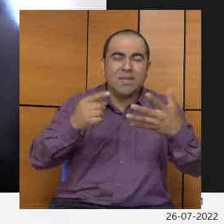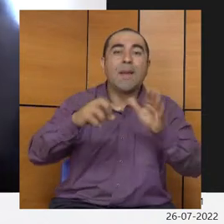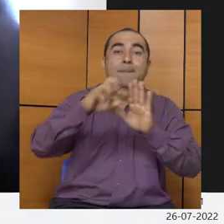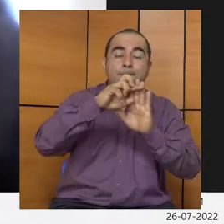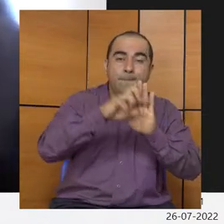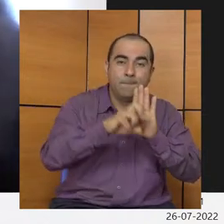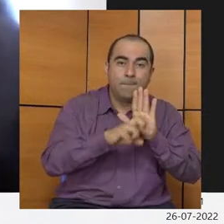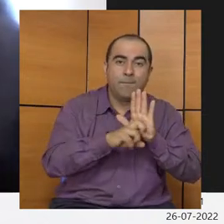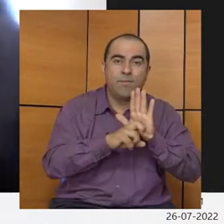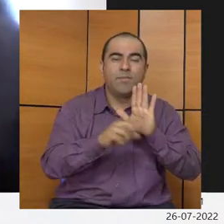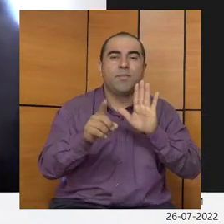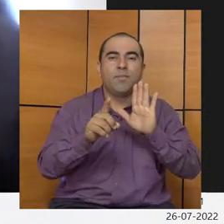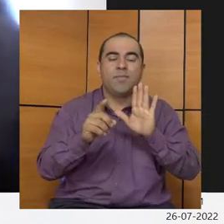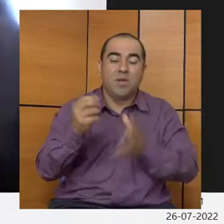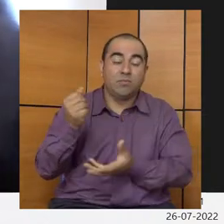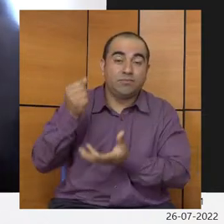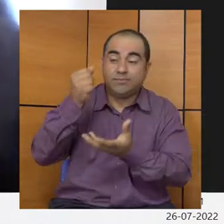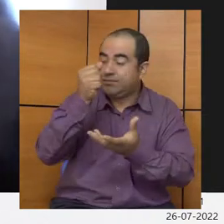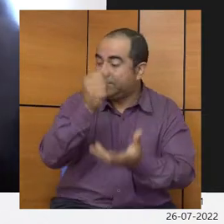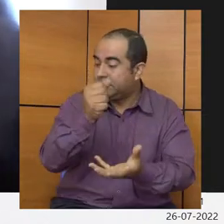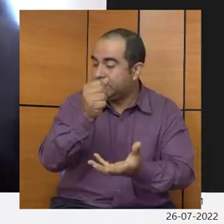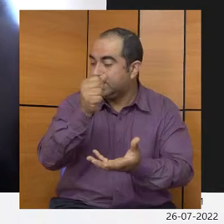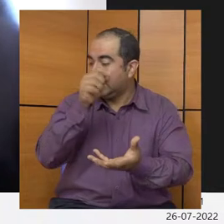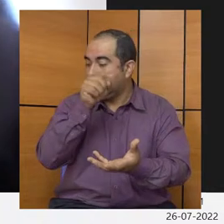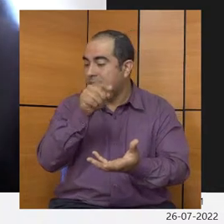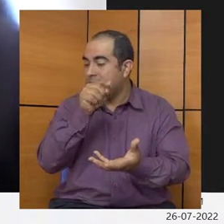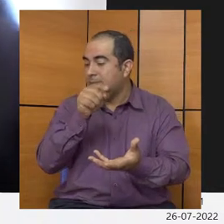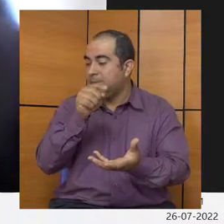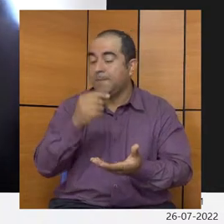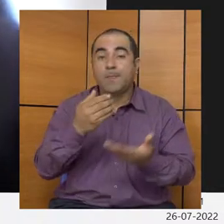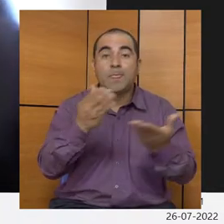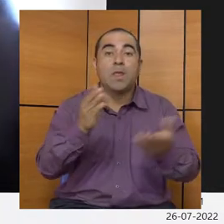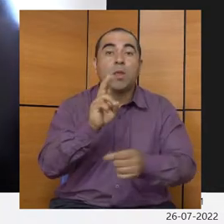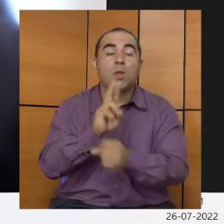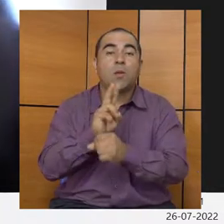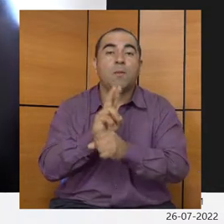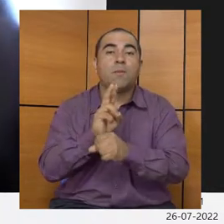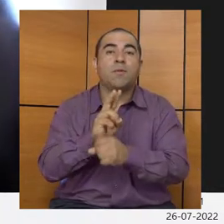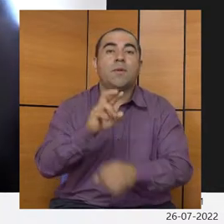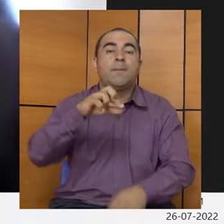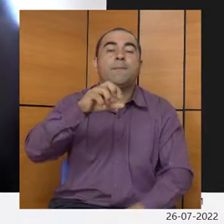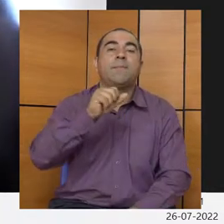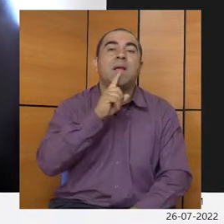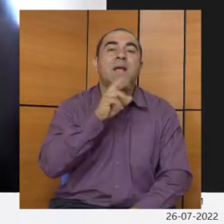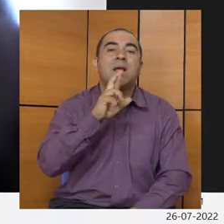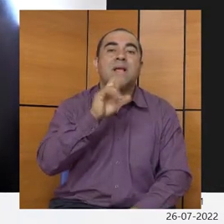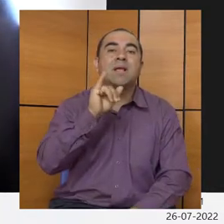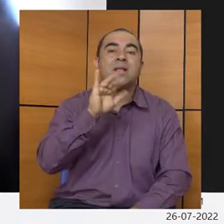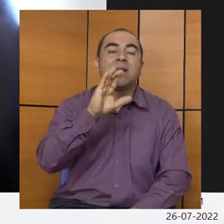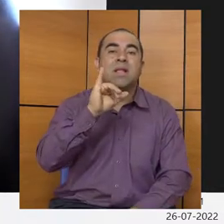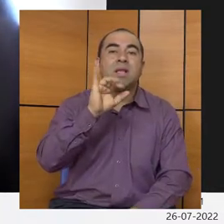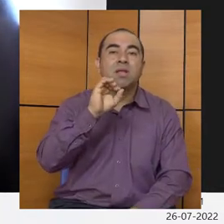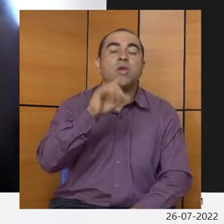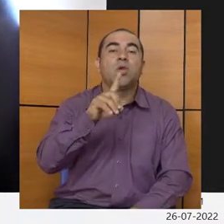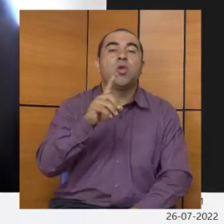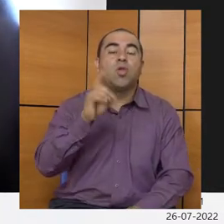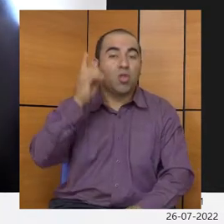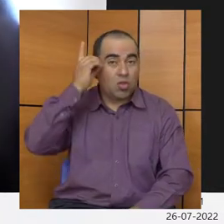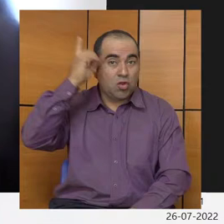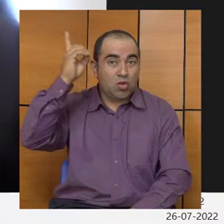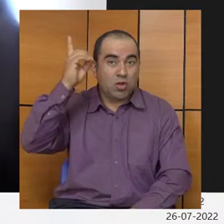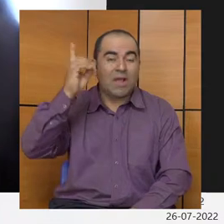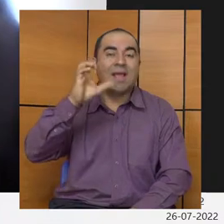como el FONDIS que dirige el profesor Patricio Ramírez junto a la doctora Elizabeth